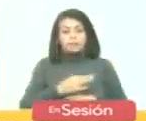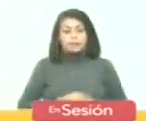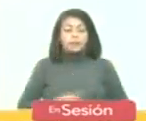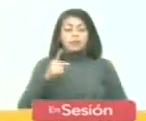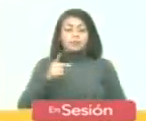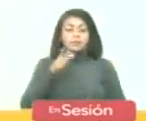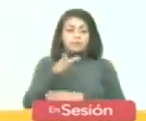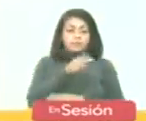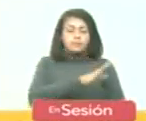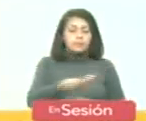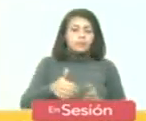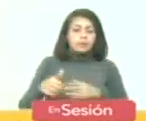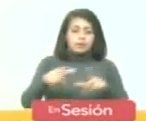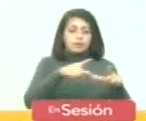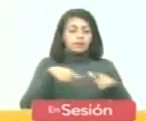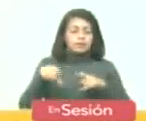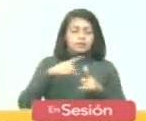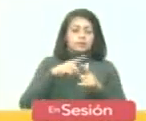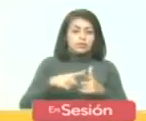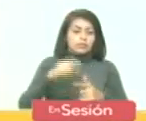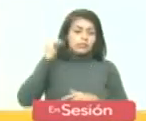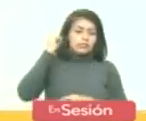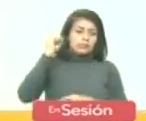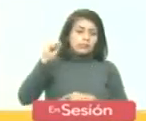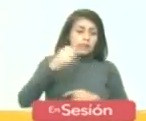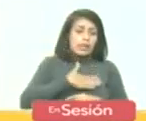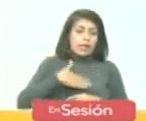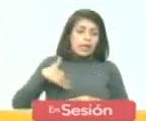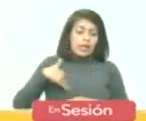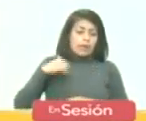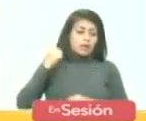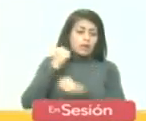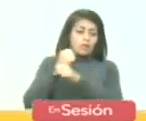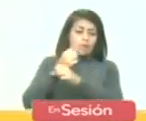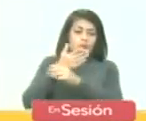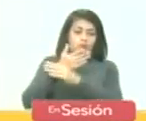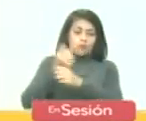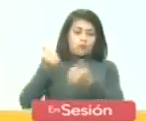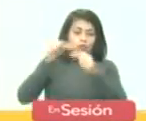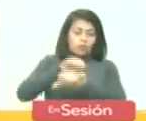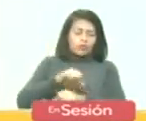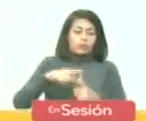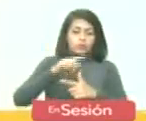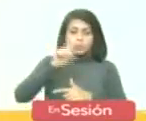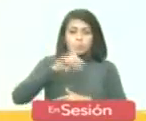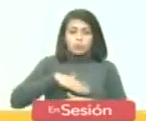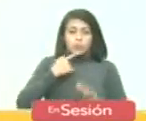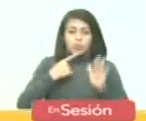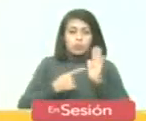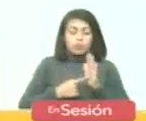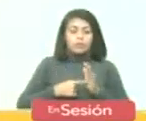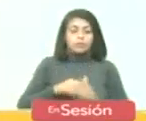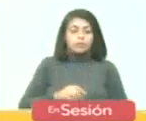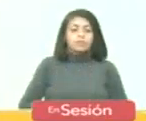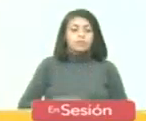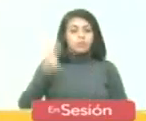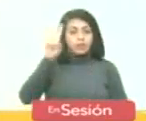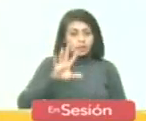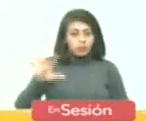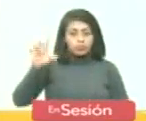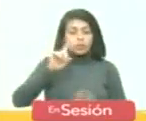para todos lados para hablar de este magnicidio en grave frustración que no se cumplió para gloria de